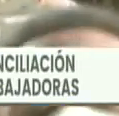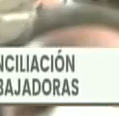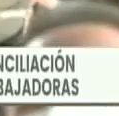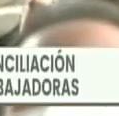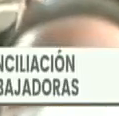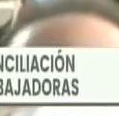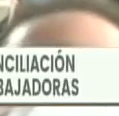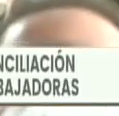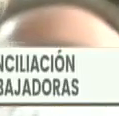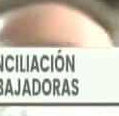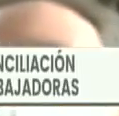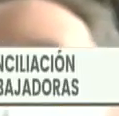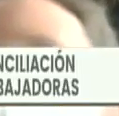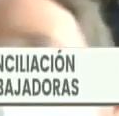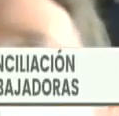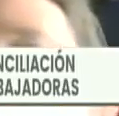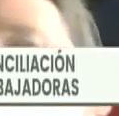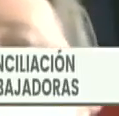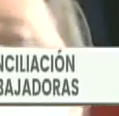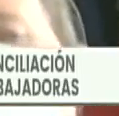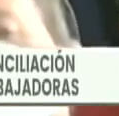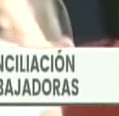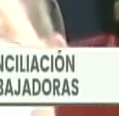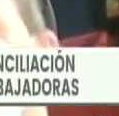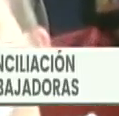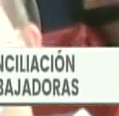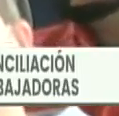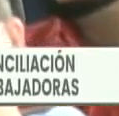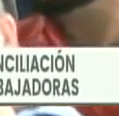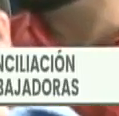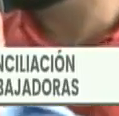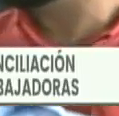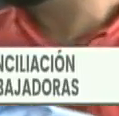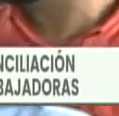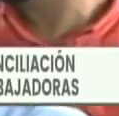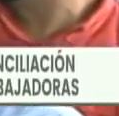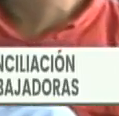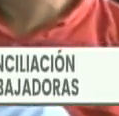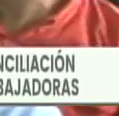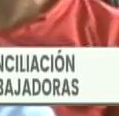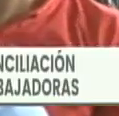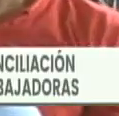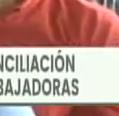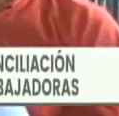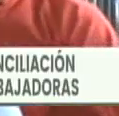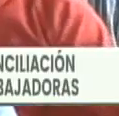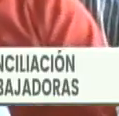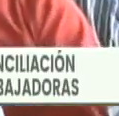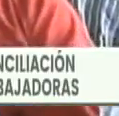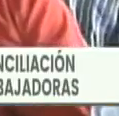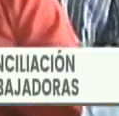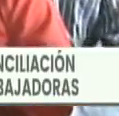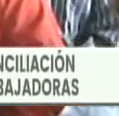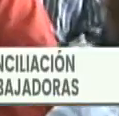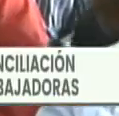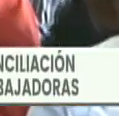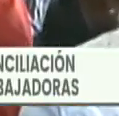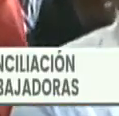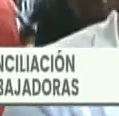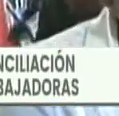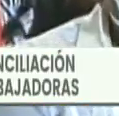familiar, empresas de producción social, lo que significa que nuestro sector puede ser